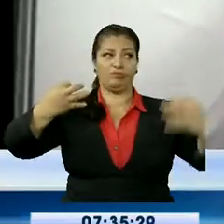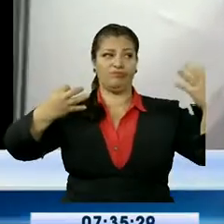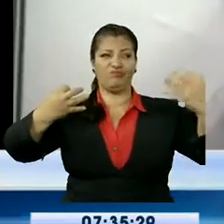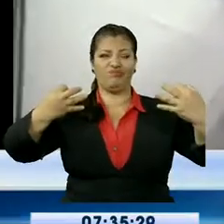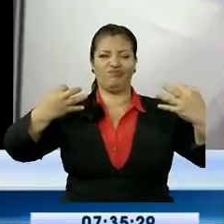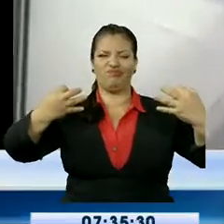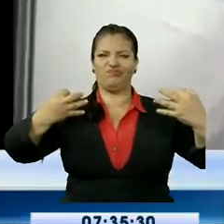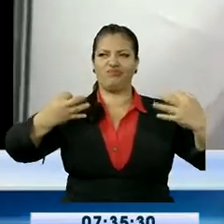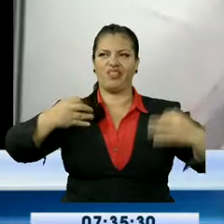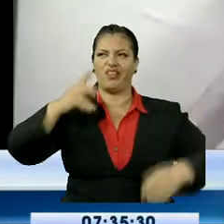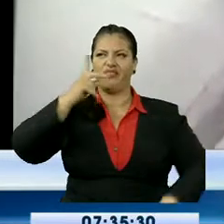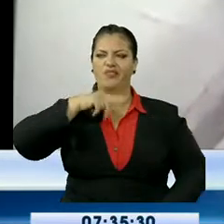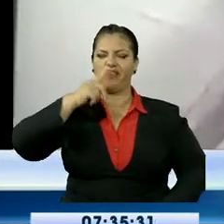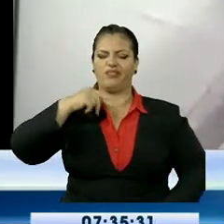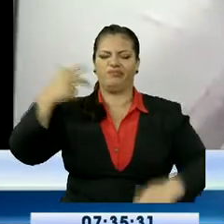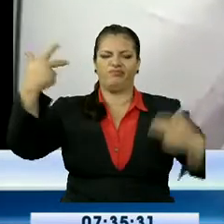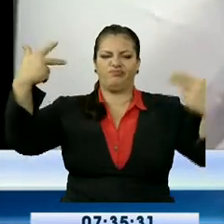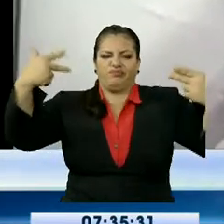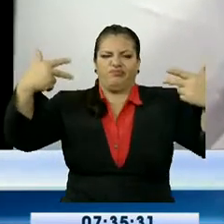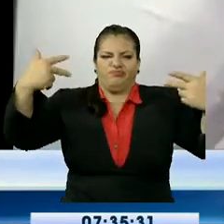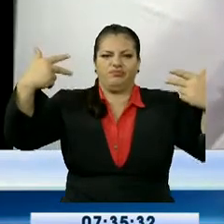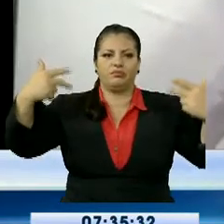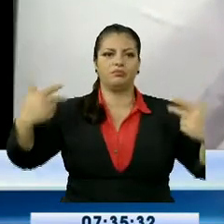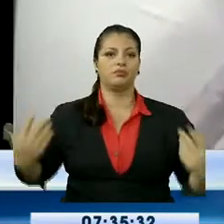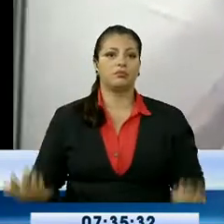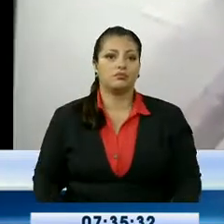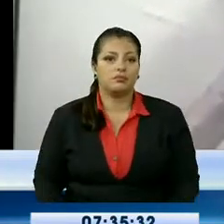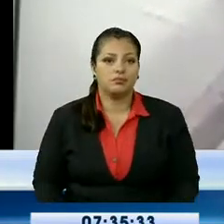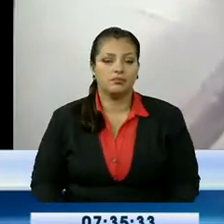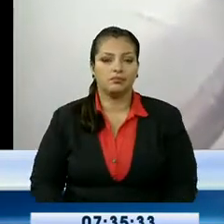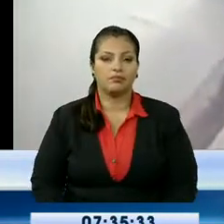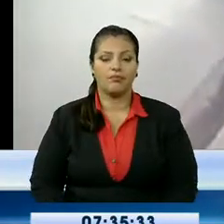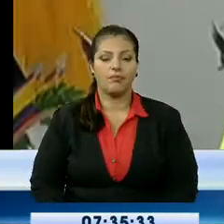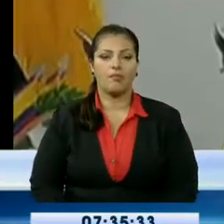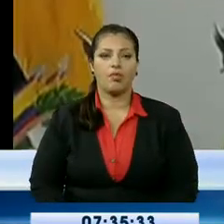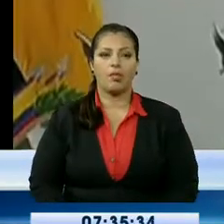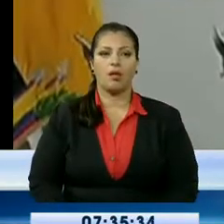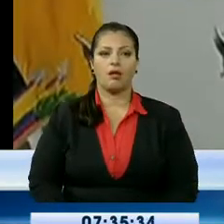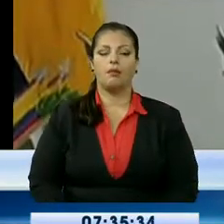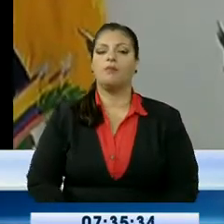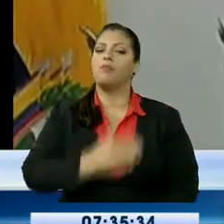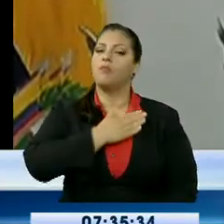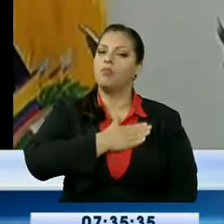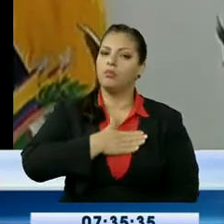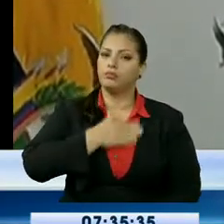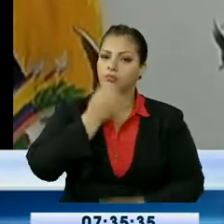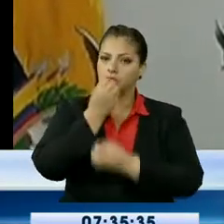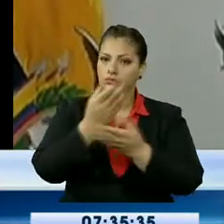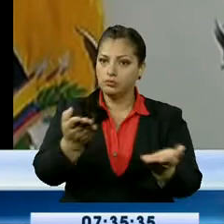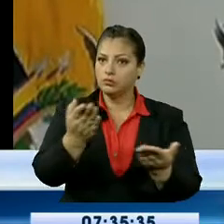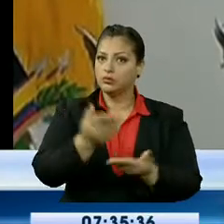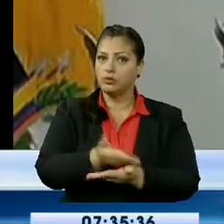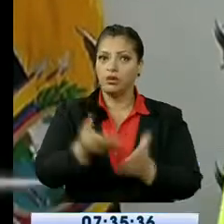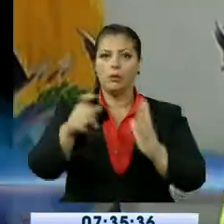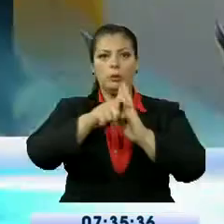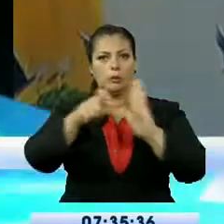negocios, quienes mantienen sistemas de videovigilancia. Verificar oportunamente